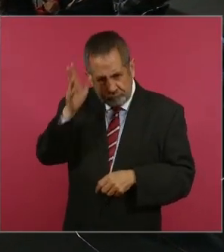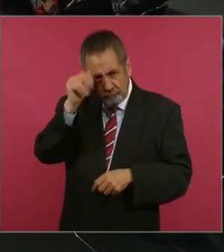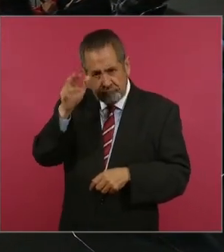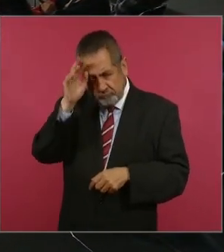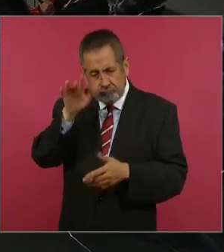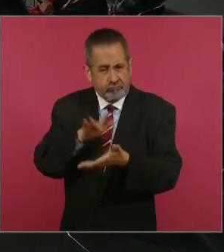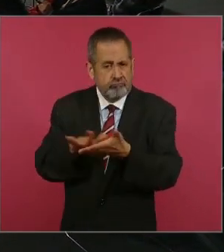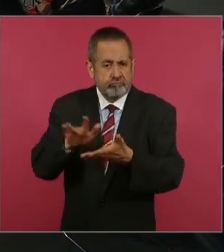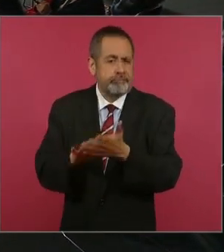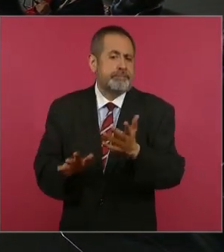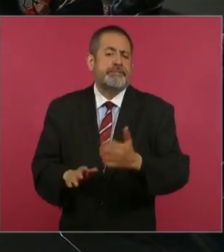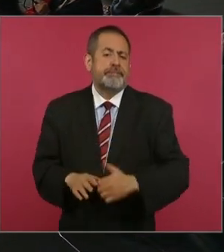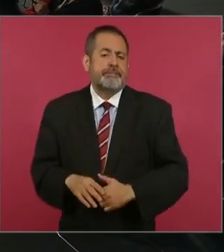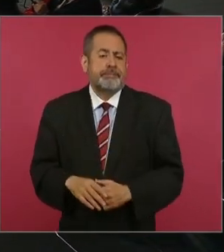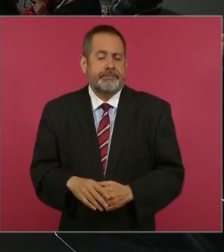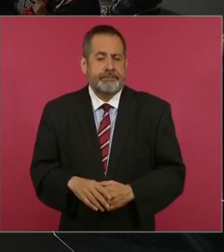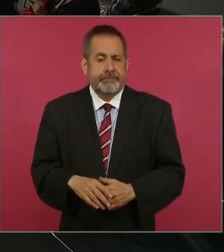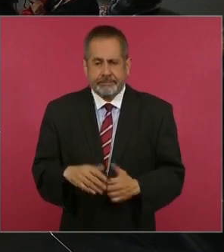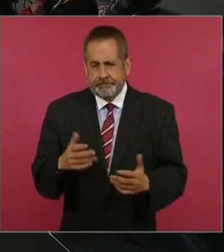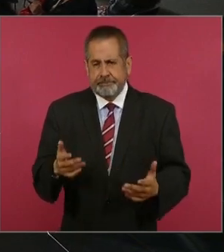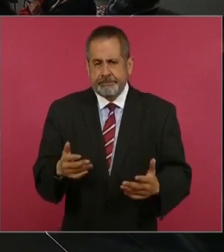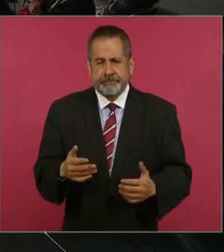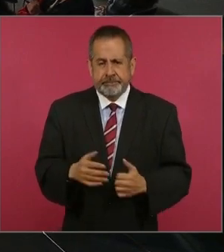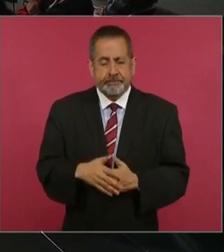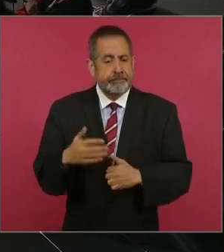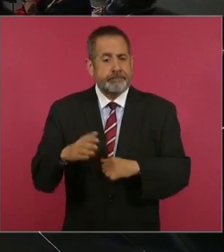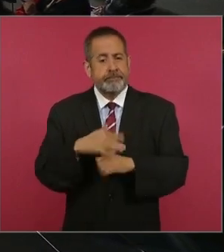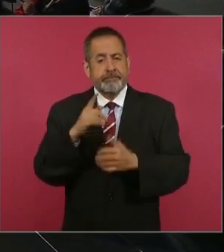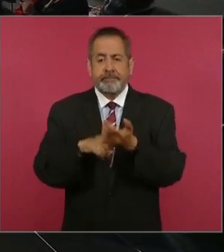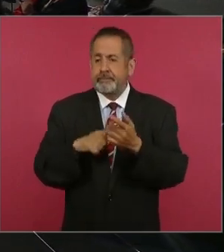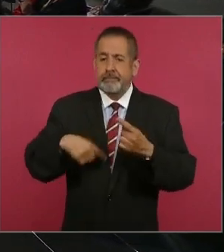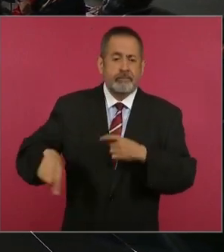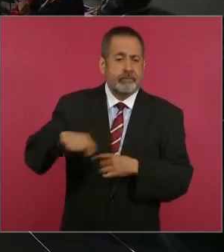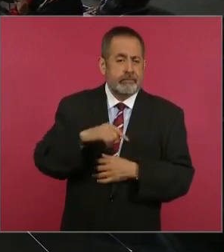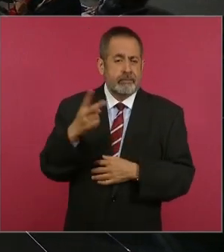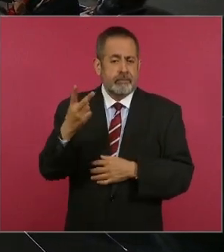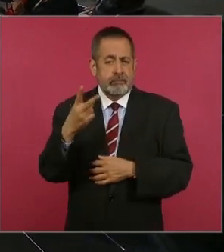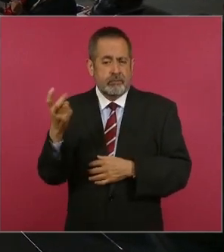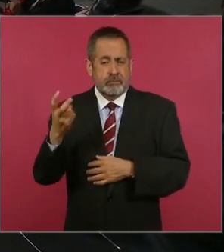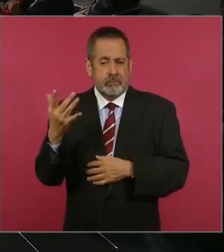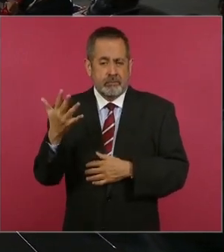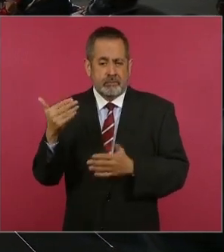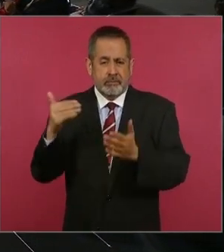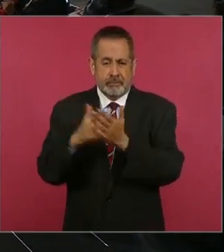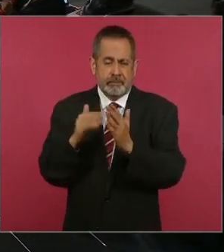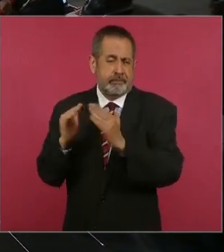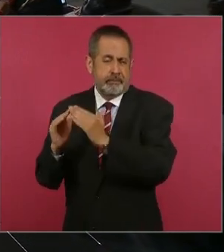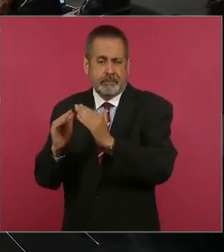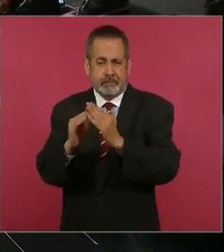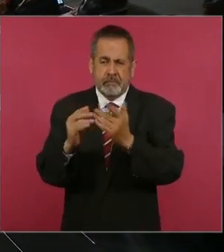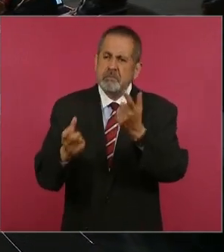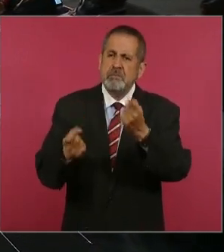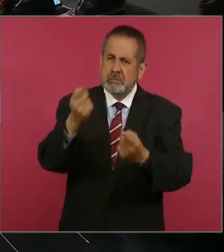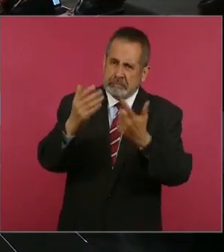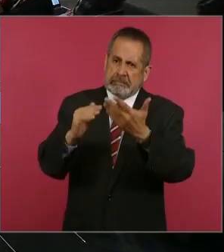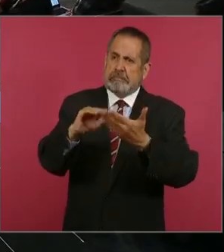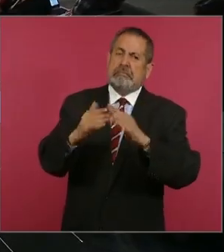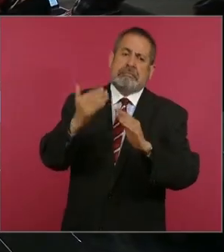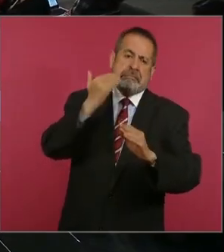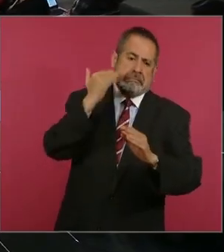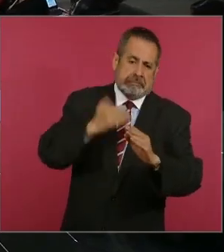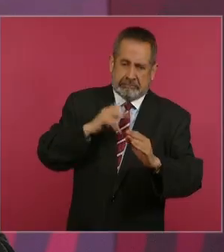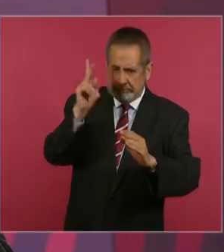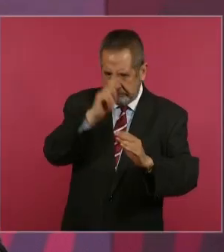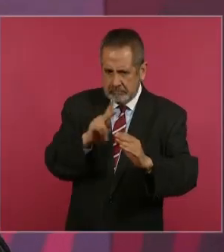eh Entonces por qué Porque son 2500,000 viviendas unas más afectadas que otras